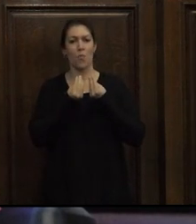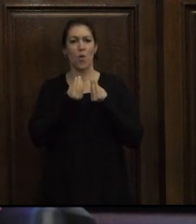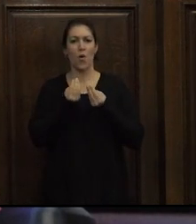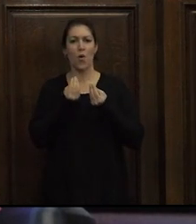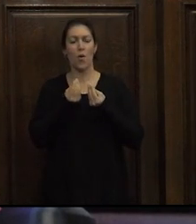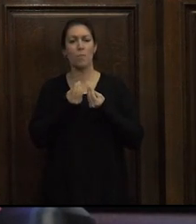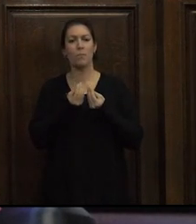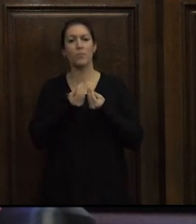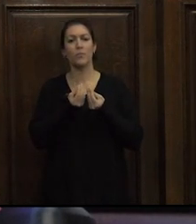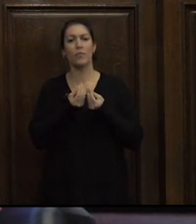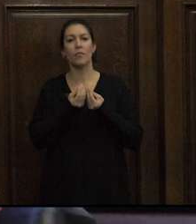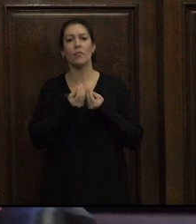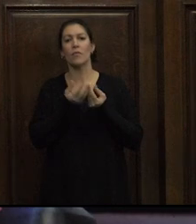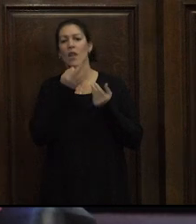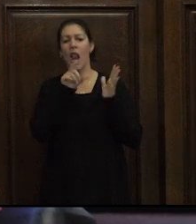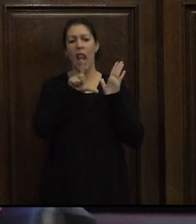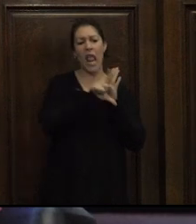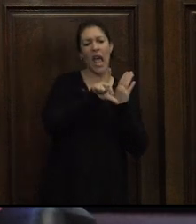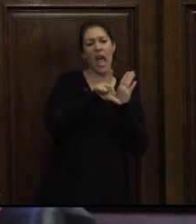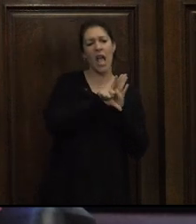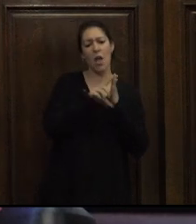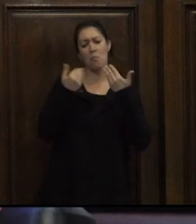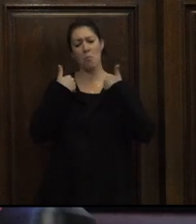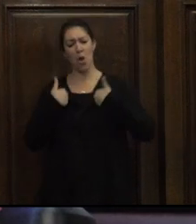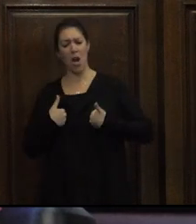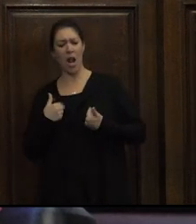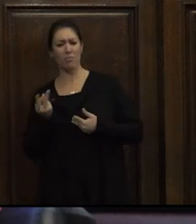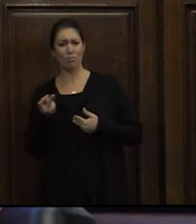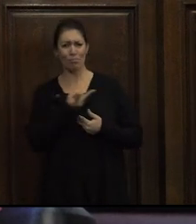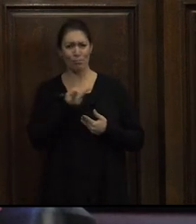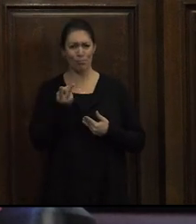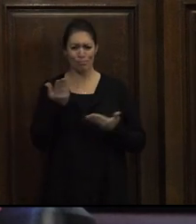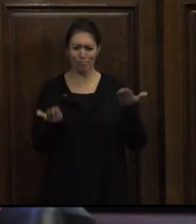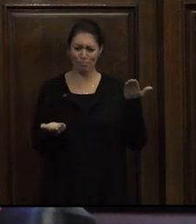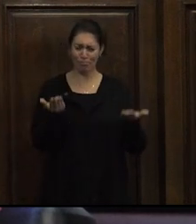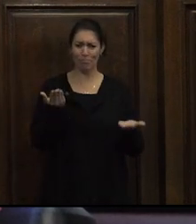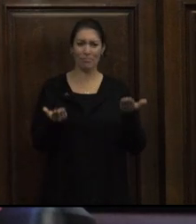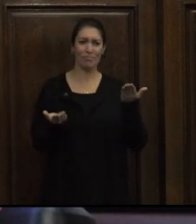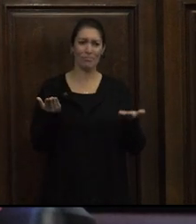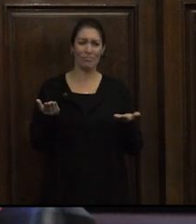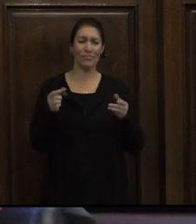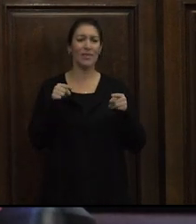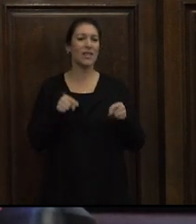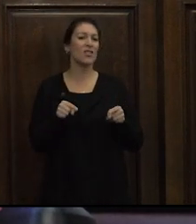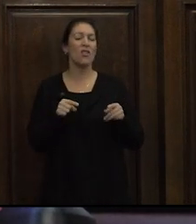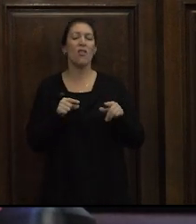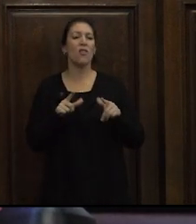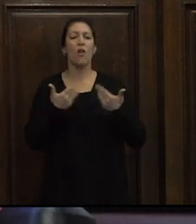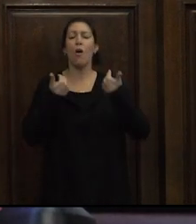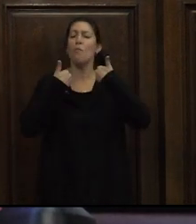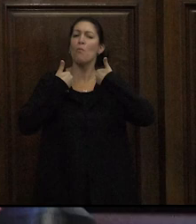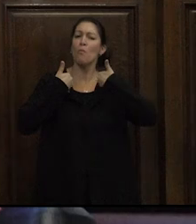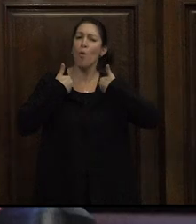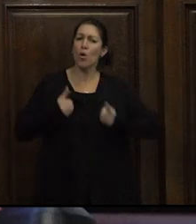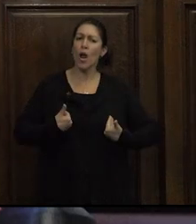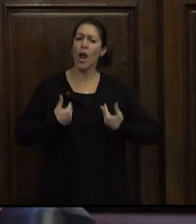articulación entre moral y ley empieza a estallar y por lo tanto no hay una